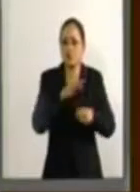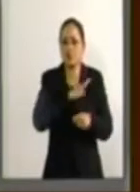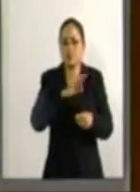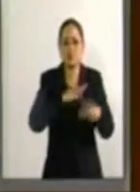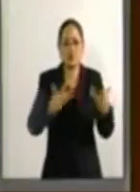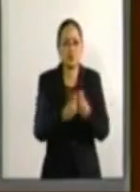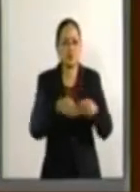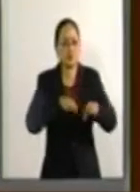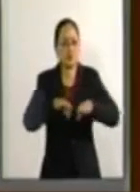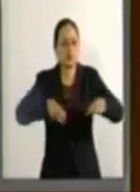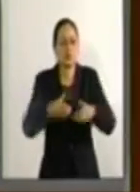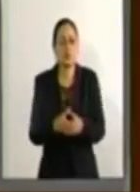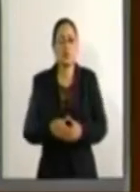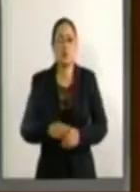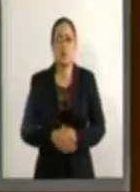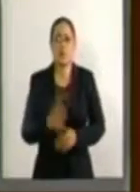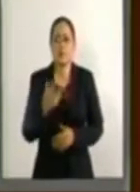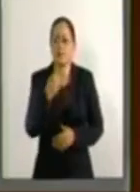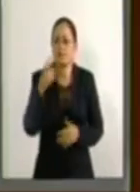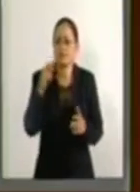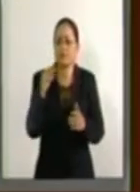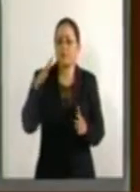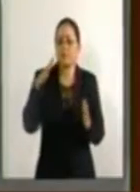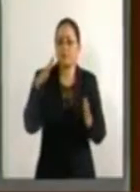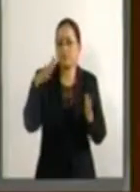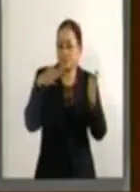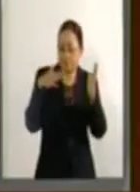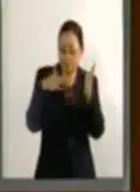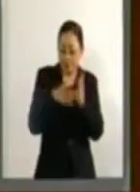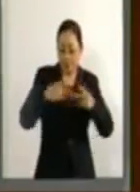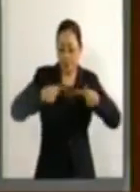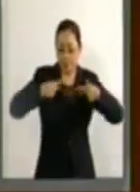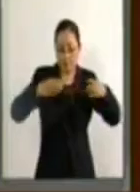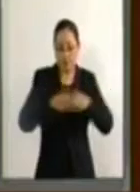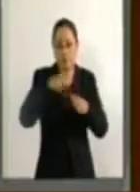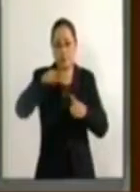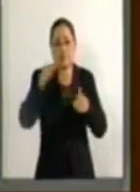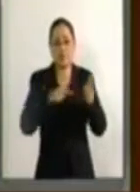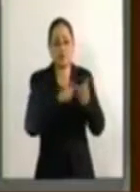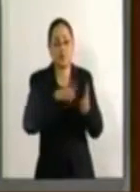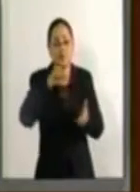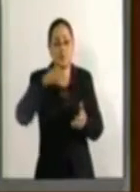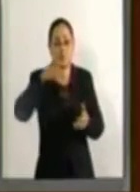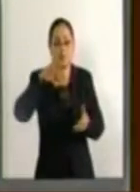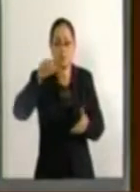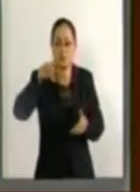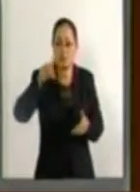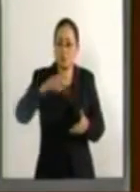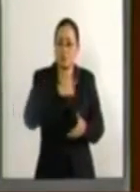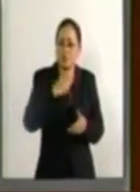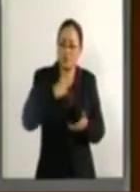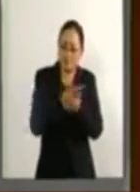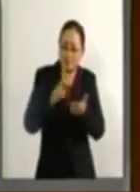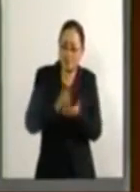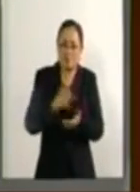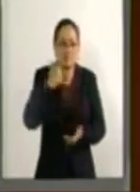número de indocumentados cercano a 180 mil en Colorado, las tareas de documentación y protección habrán de